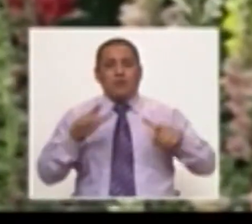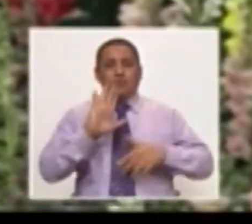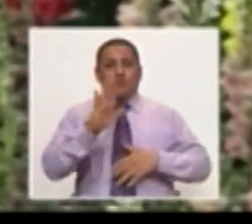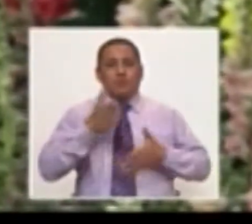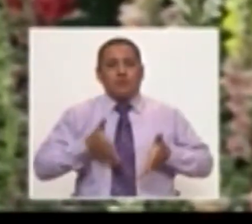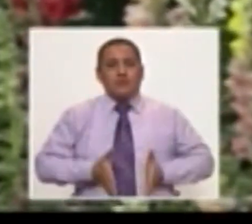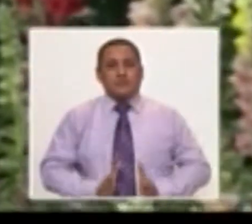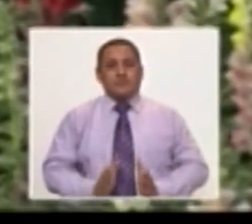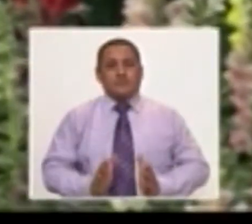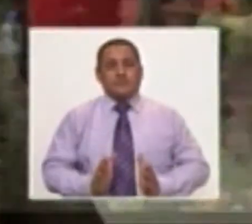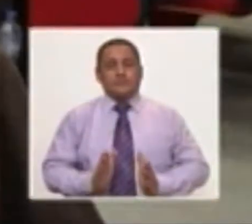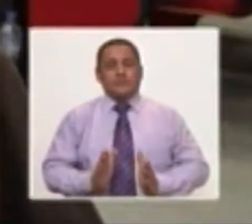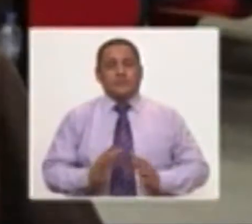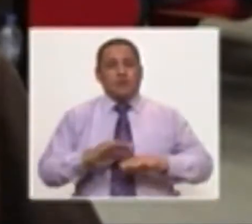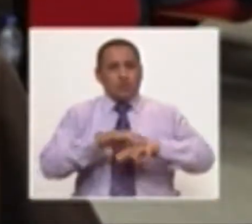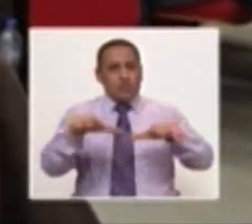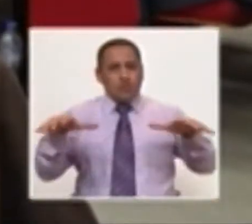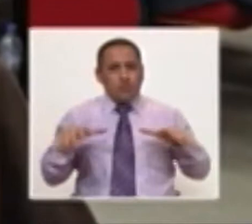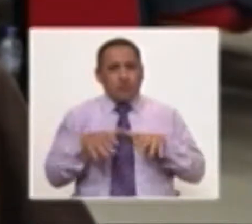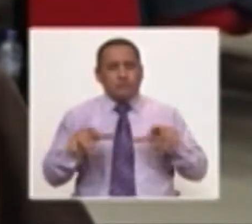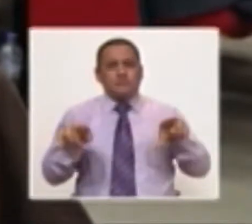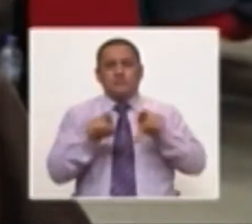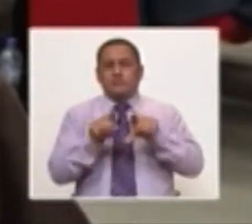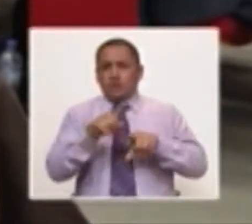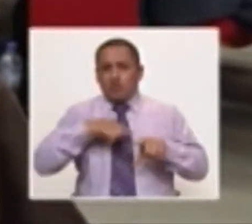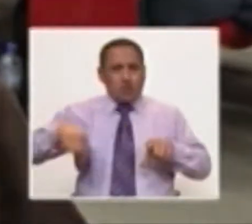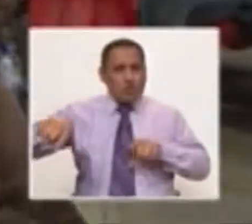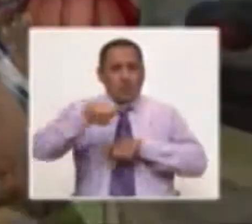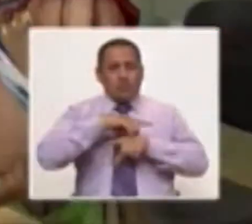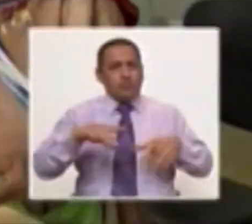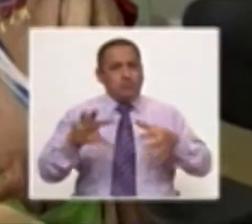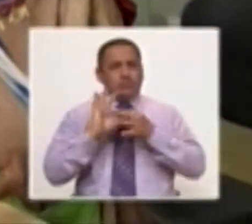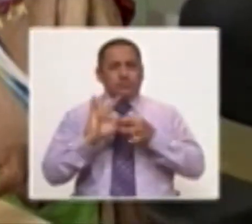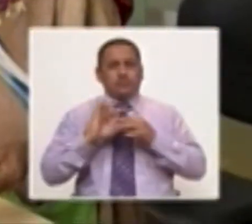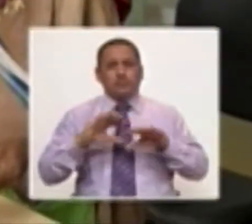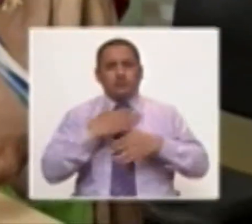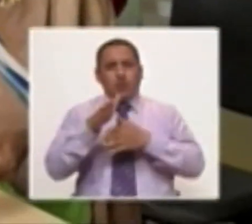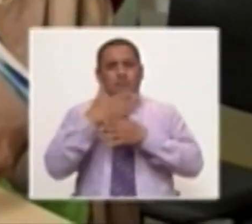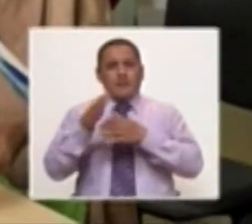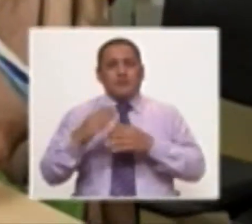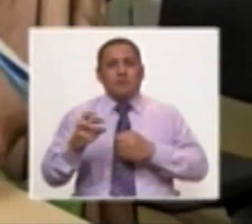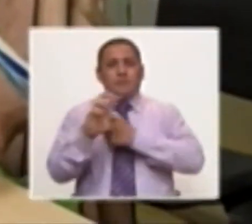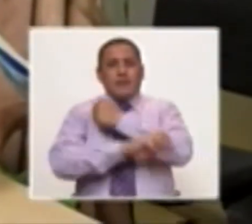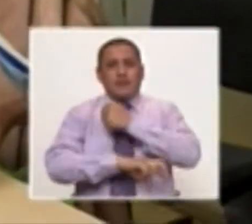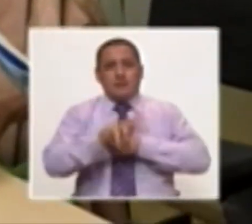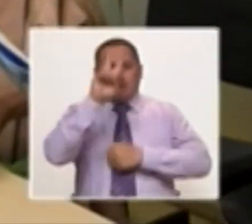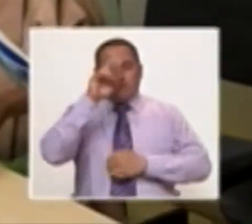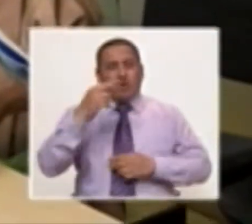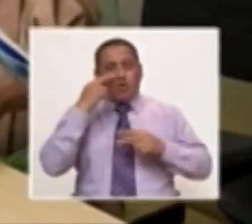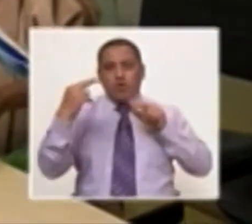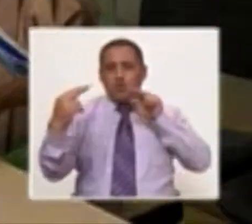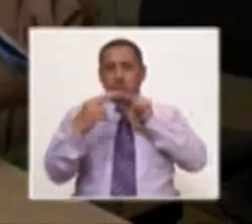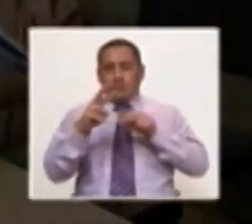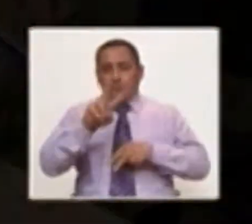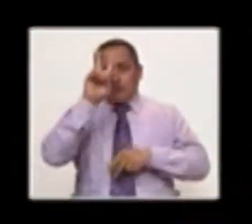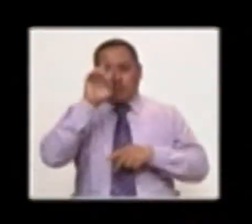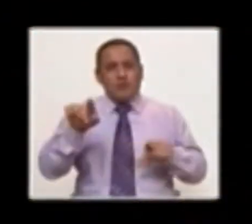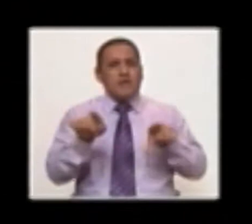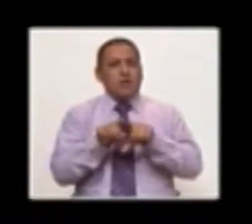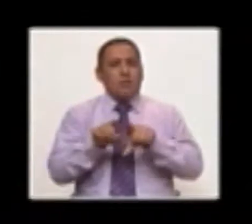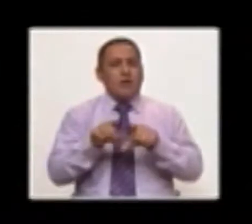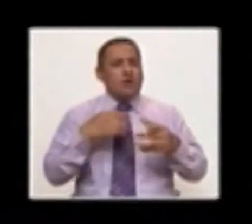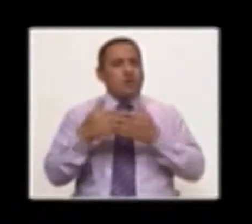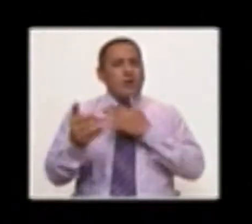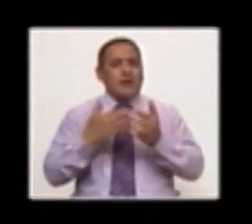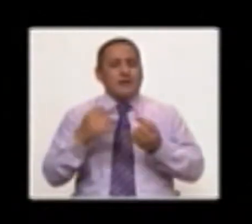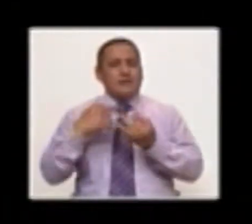nativas. Todos somos parte de un todo. Todos compartimos país y nos reconocemos peruanos en medio